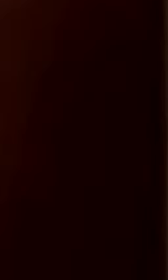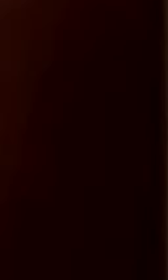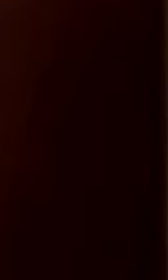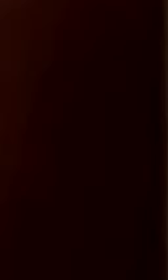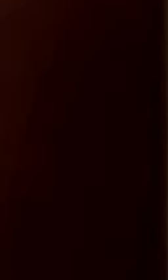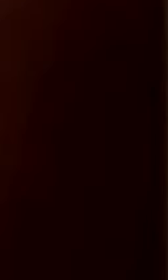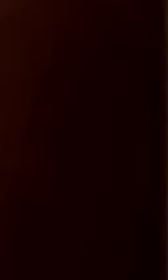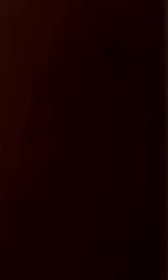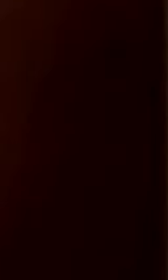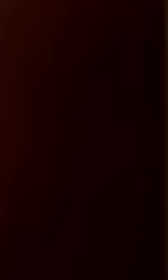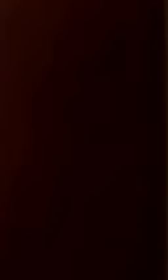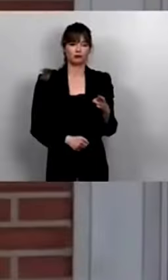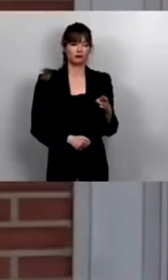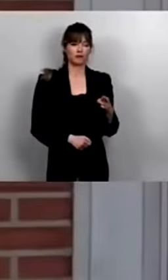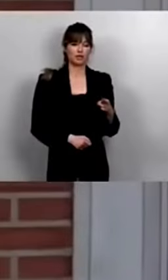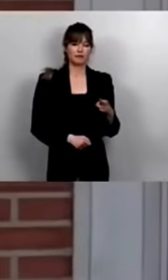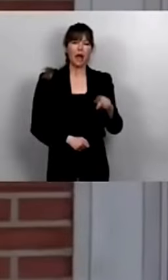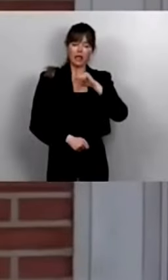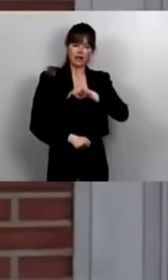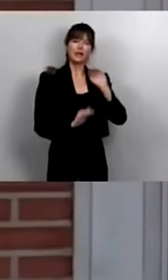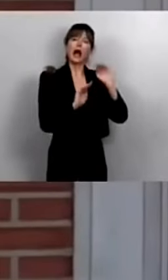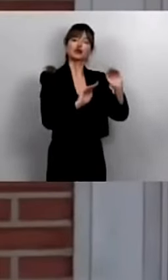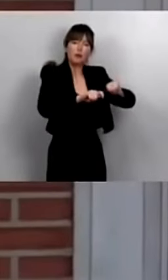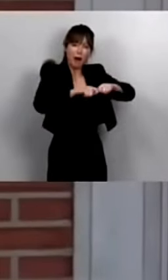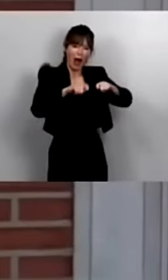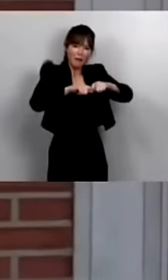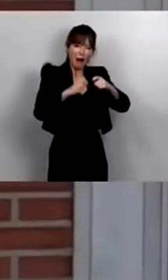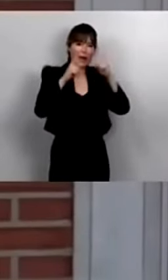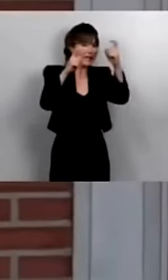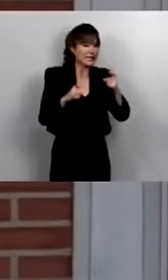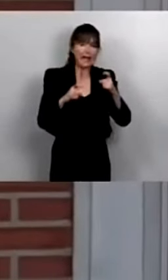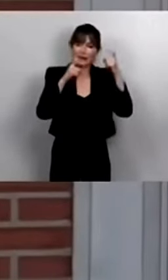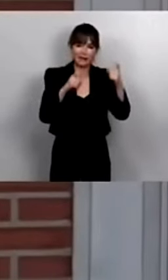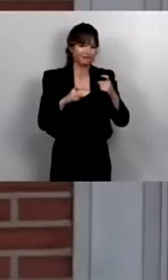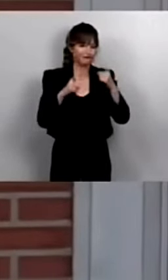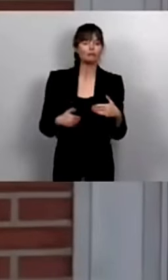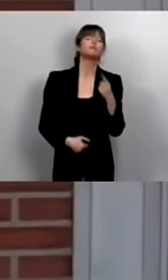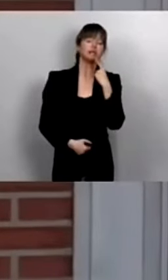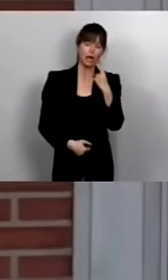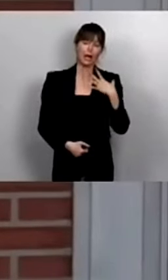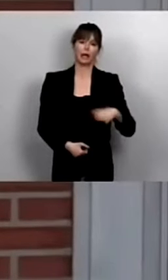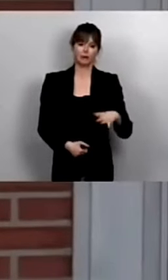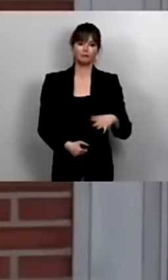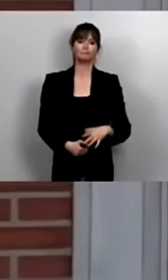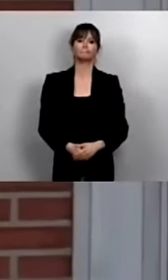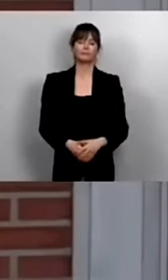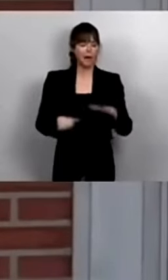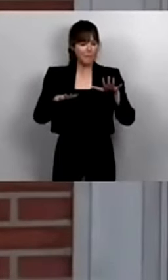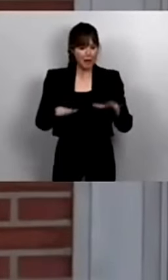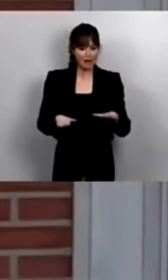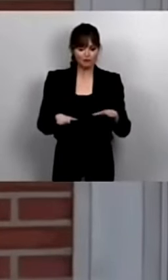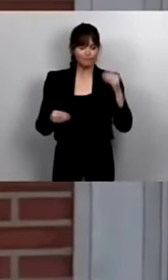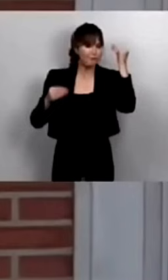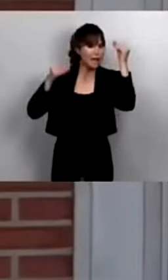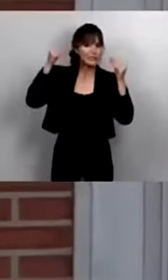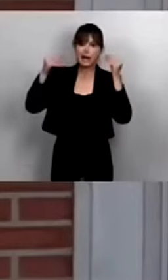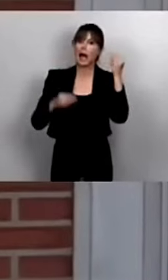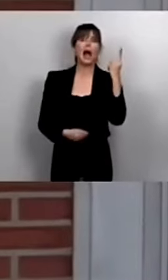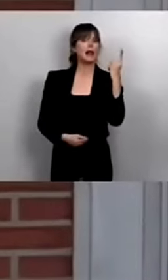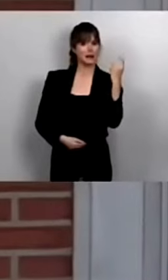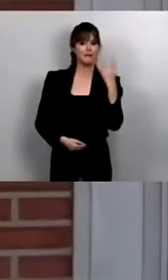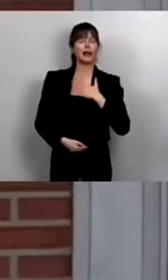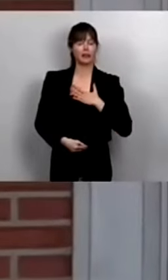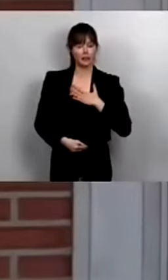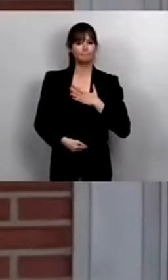la película Postertay, Postertay, Postertay, Postertay, Postertay, Postertay. ¿Cómo es Porter? Poster,